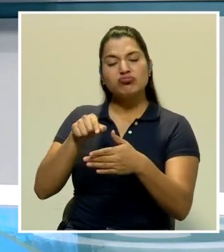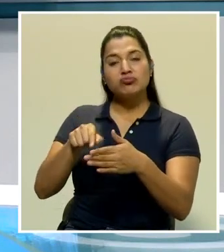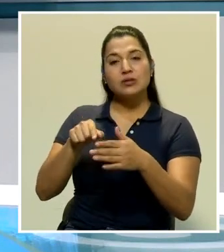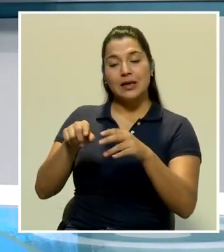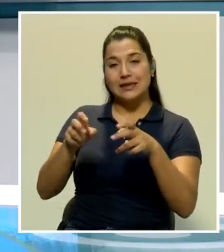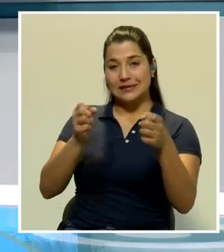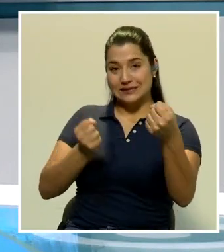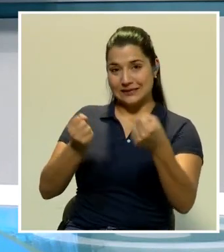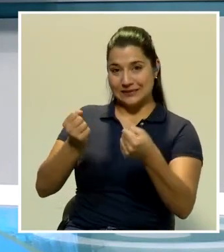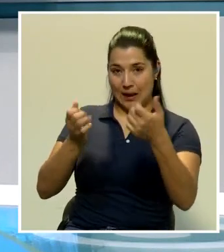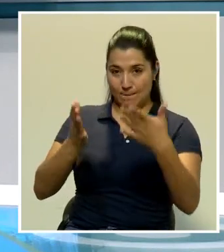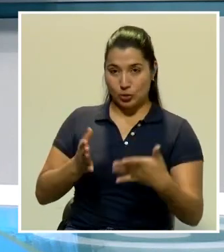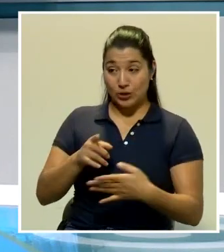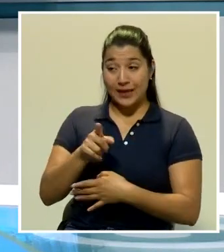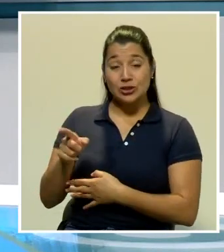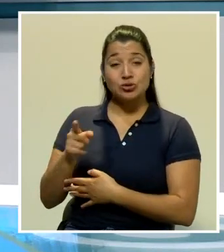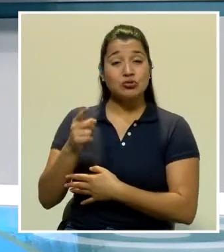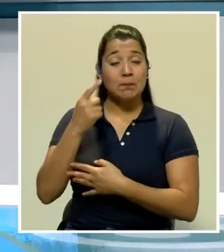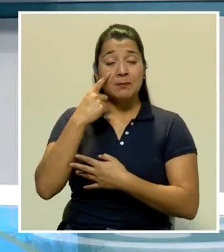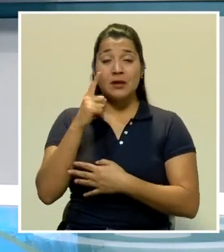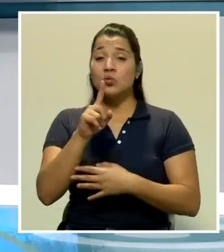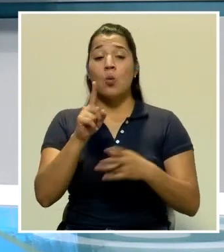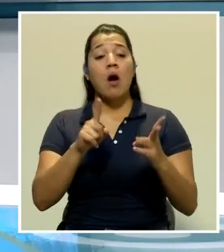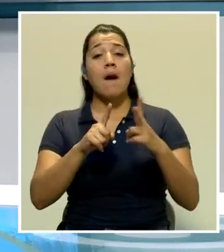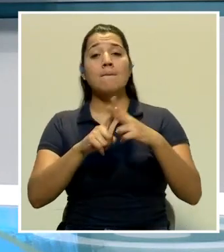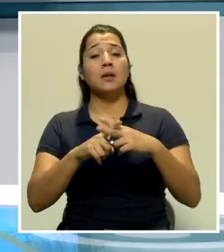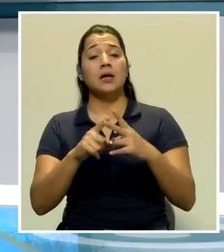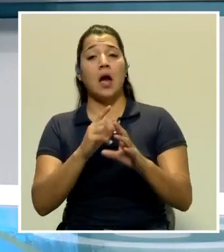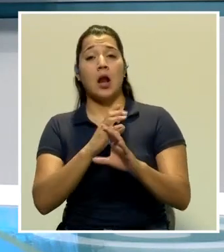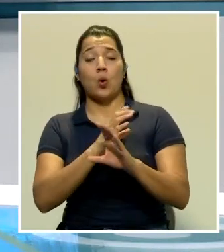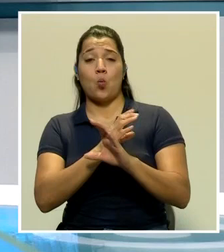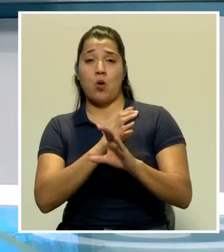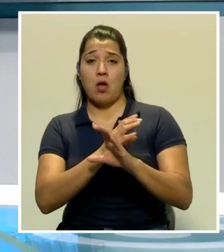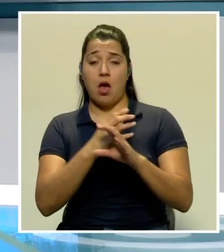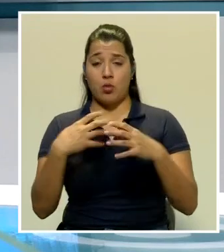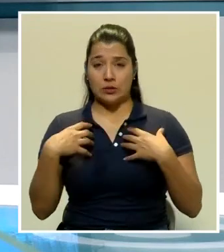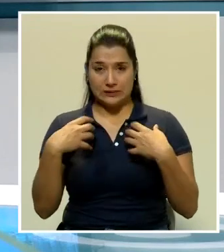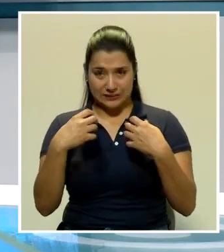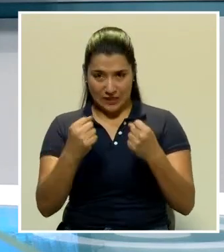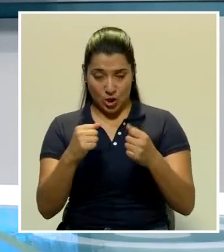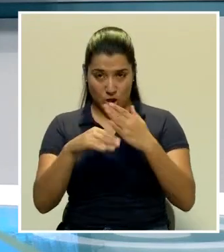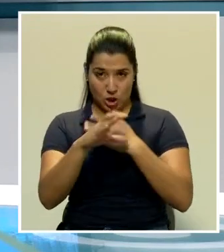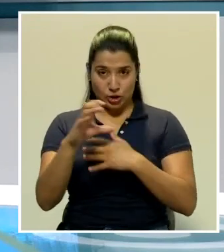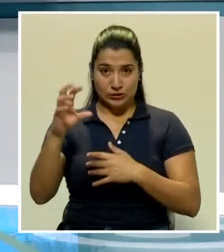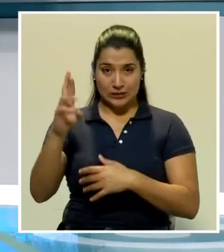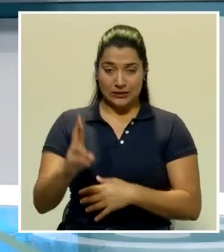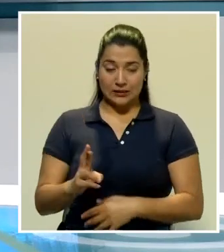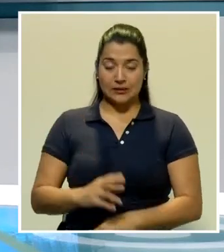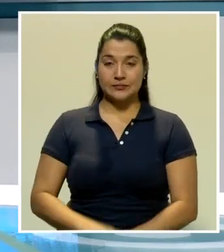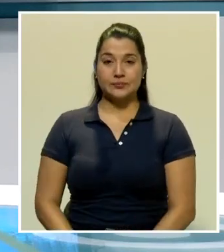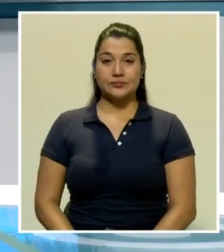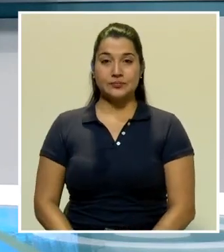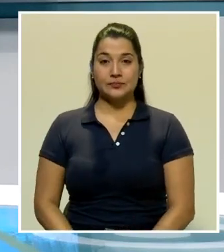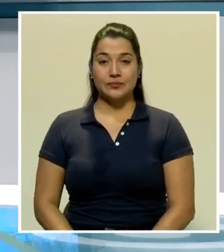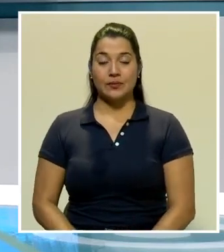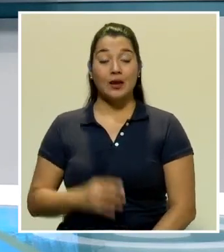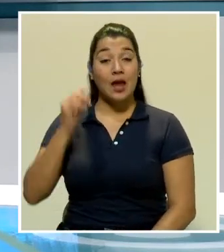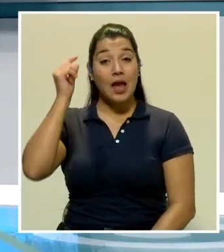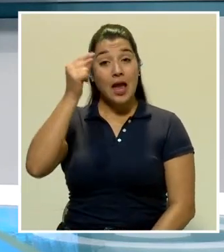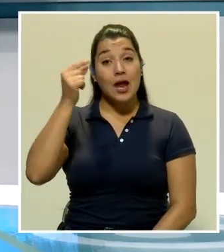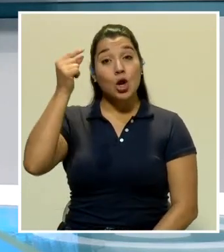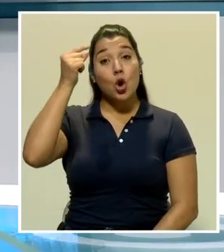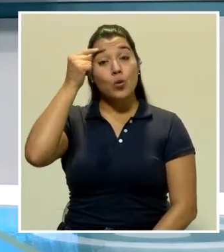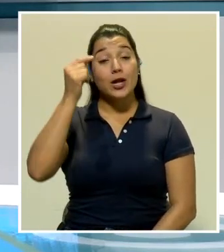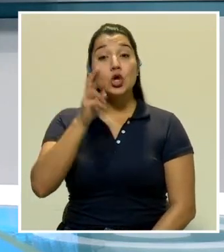levantamiento de los controles sanitarios que efectúan las autoridades sanitarias costarricenses. El gobierno